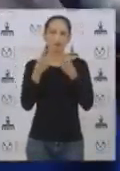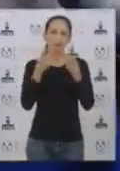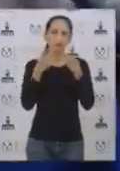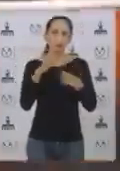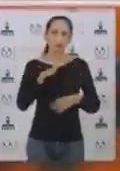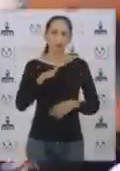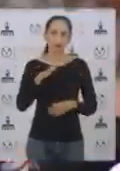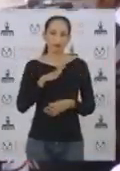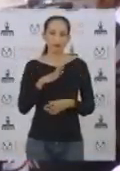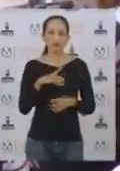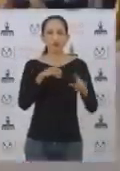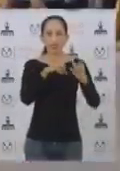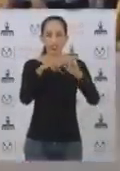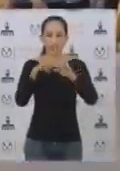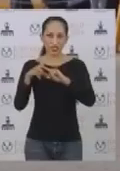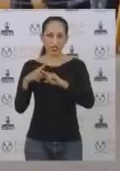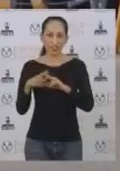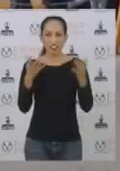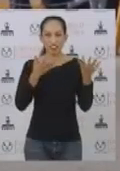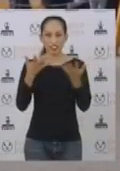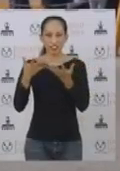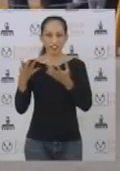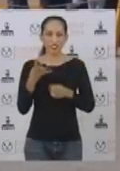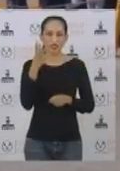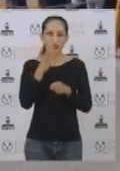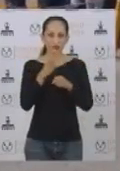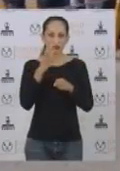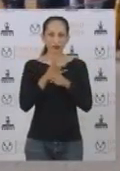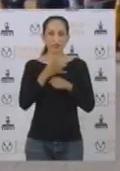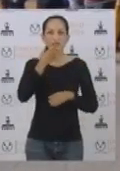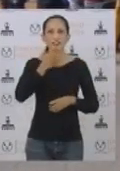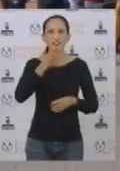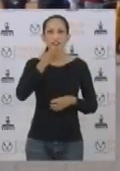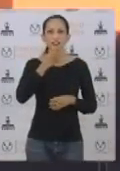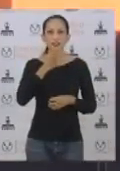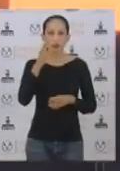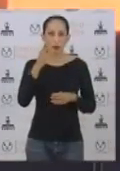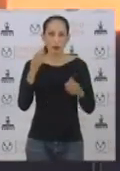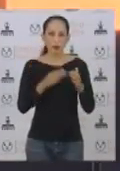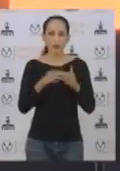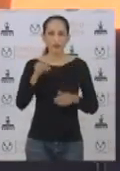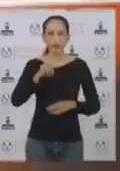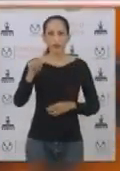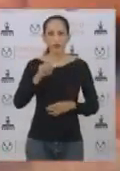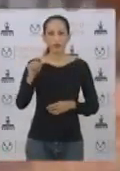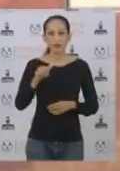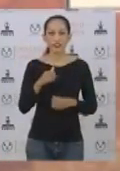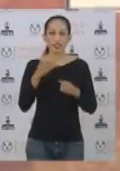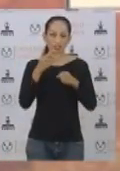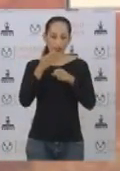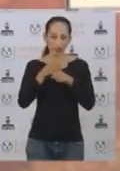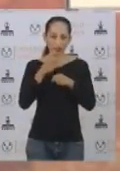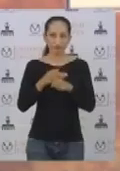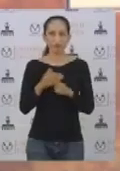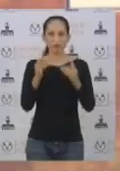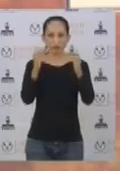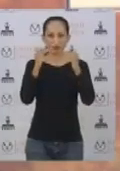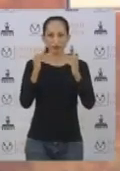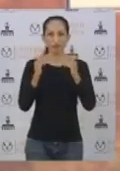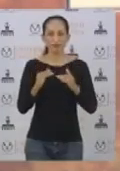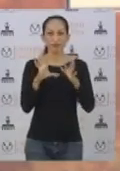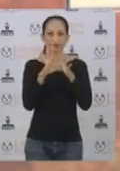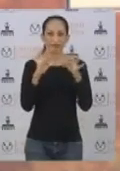Universitarios. Con diversas actividades se realizó el cuarto Festival Cultural UAT 2016. Toda la información la tenemos en